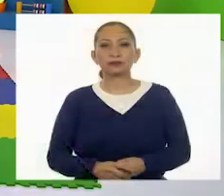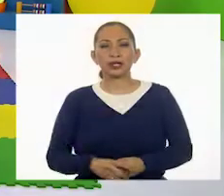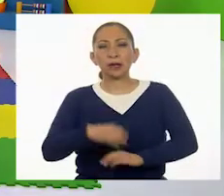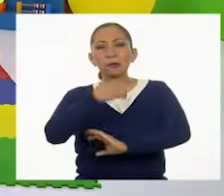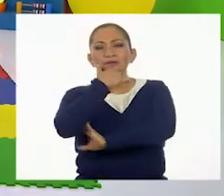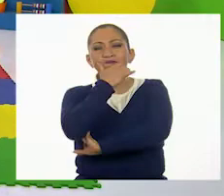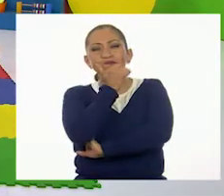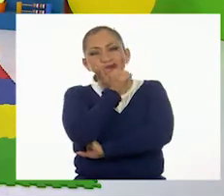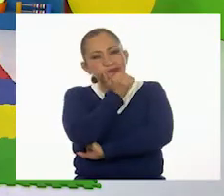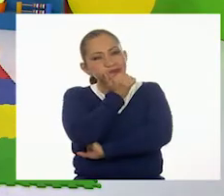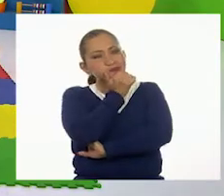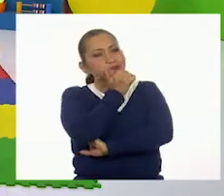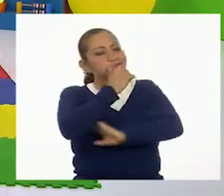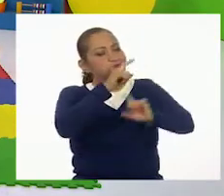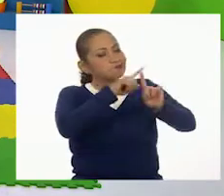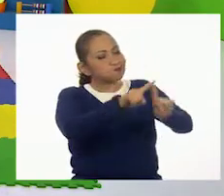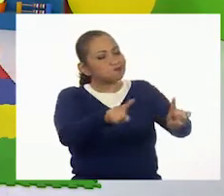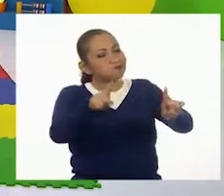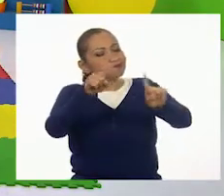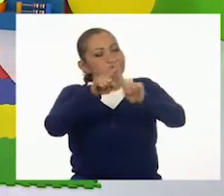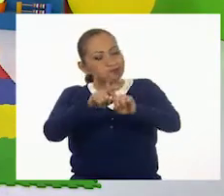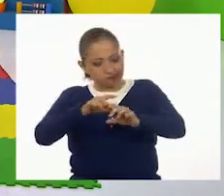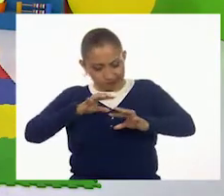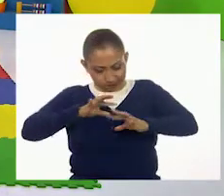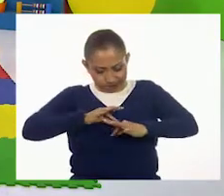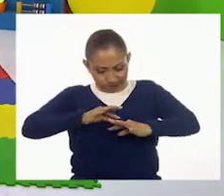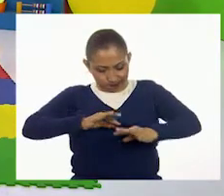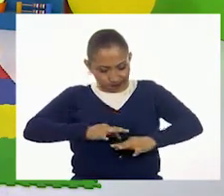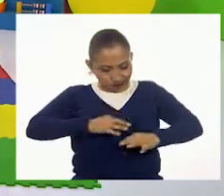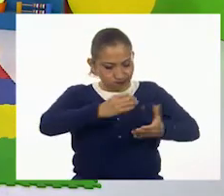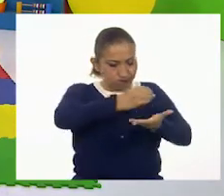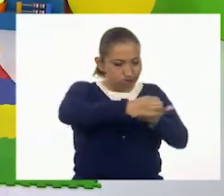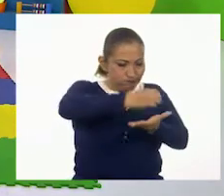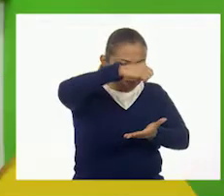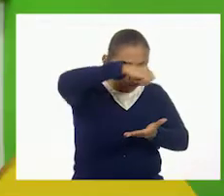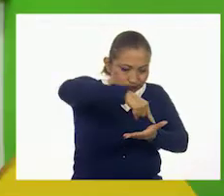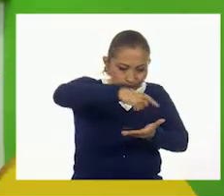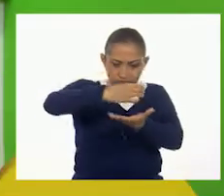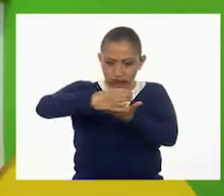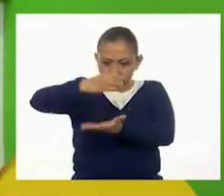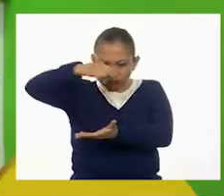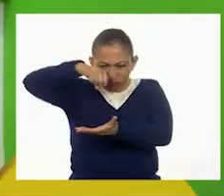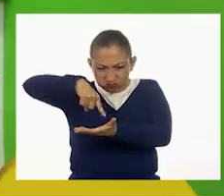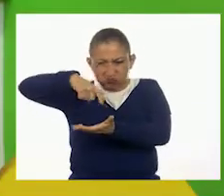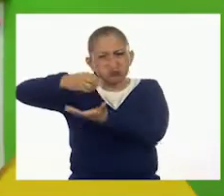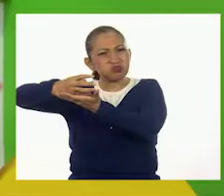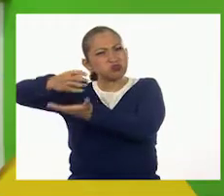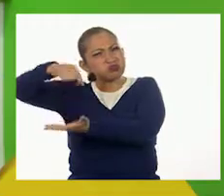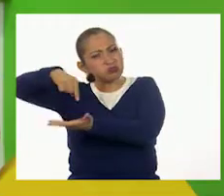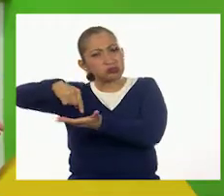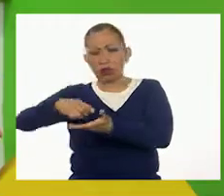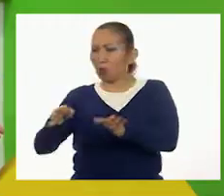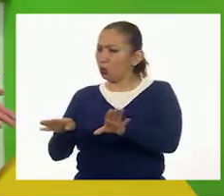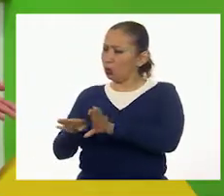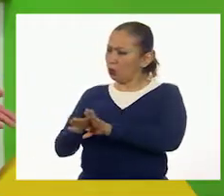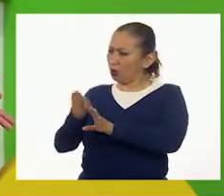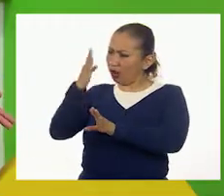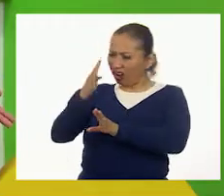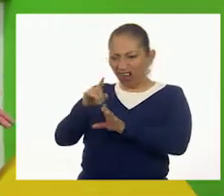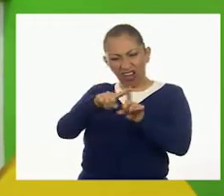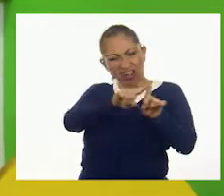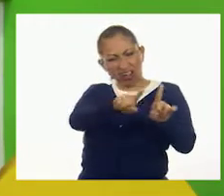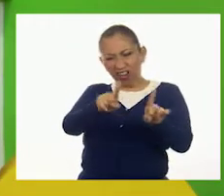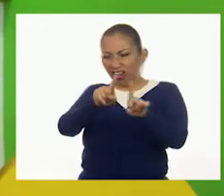Hay distinta cantidad de botones en cada bote. ¿Cómo sabes que son diferentes